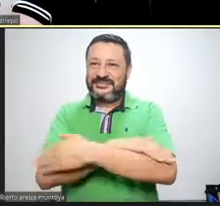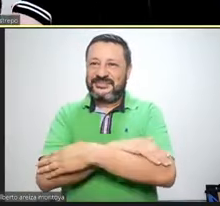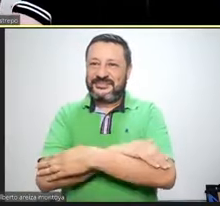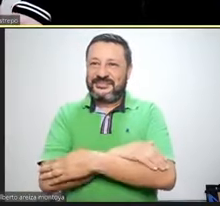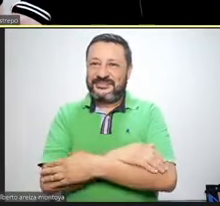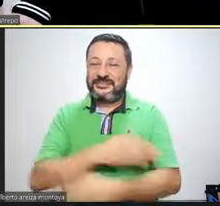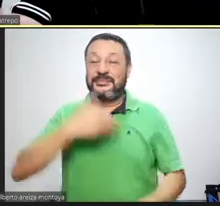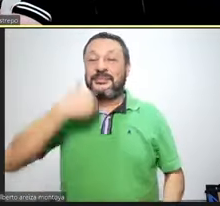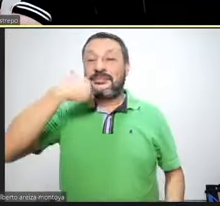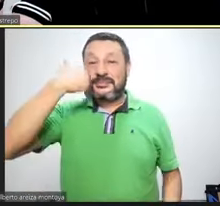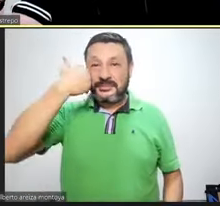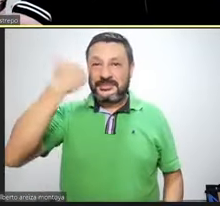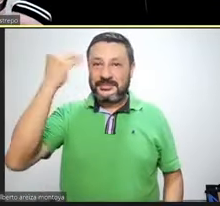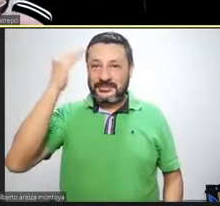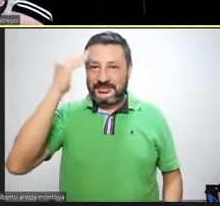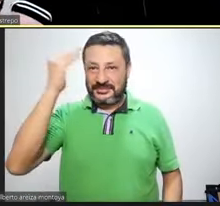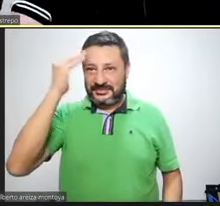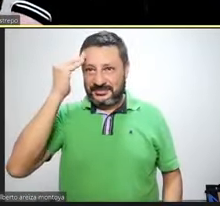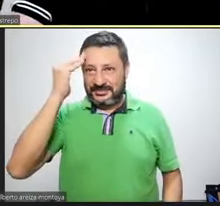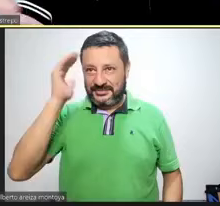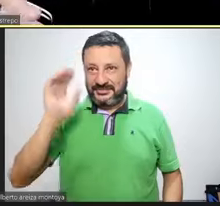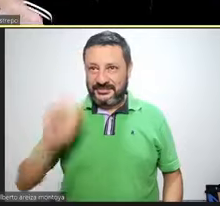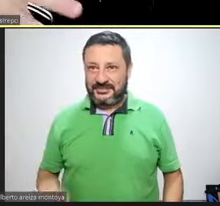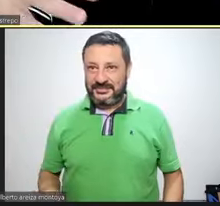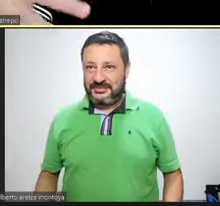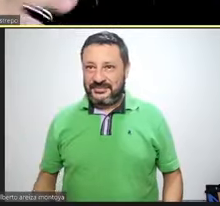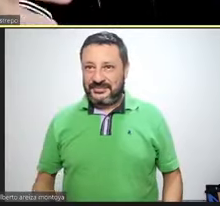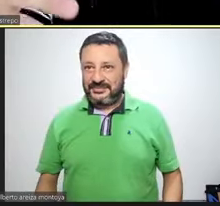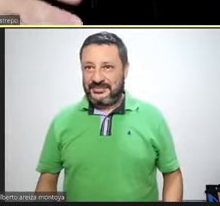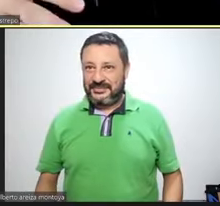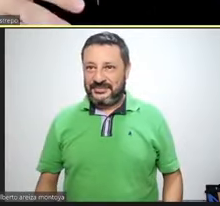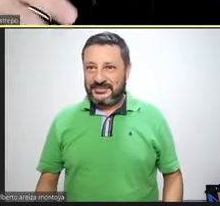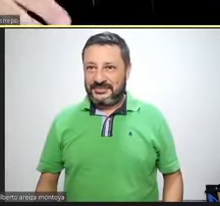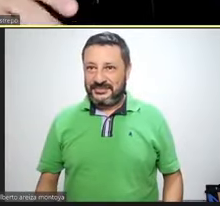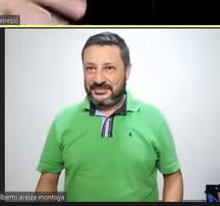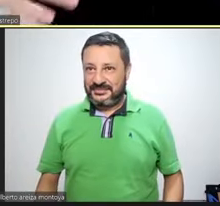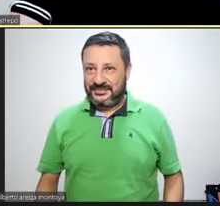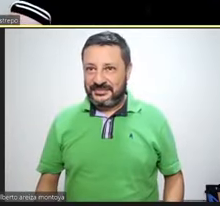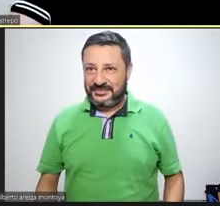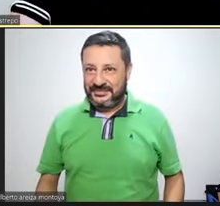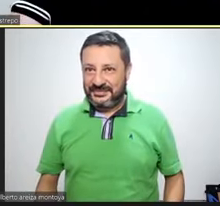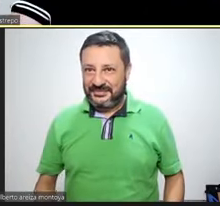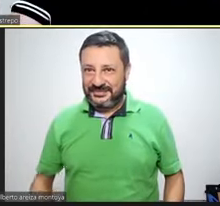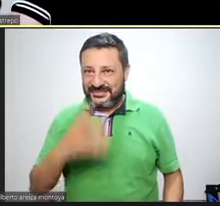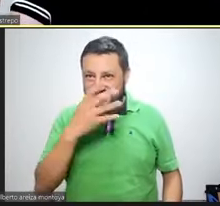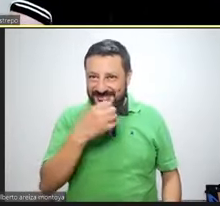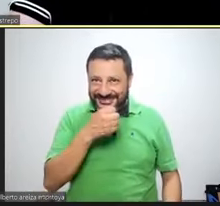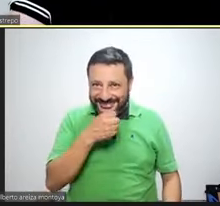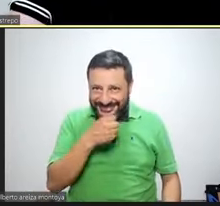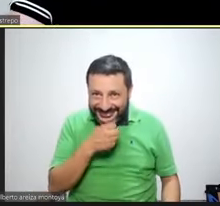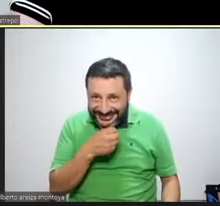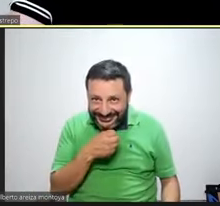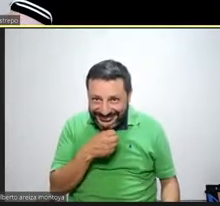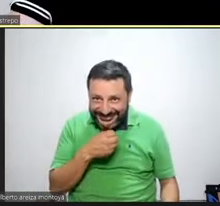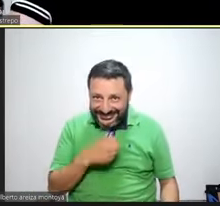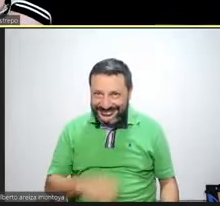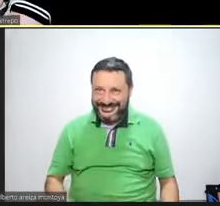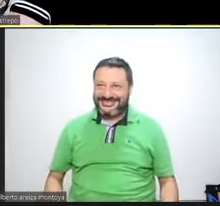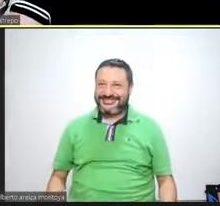muy madura. Yo hace muchos años, obviamente estaba más niña, pero eras muy tímida. Te veo yo una persona muy